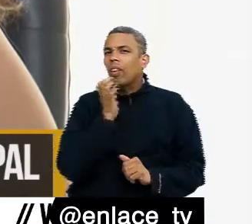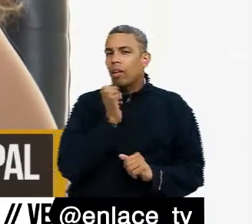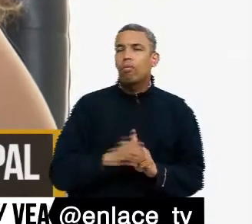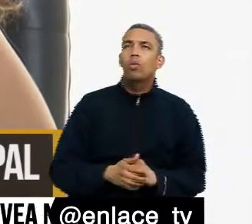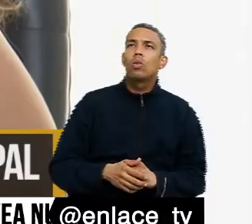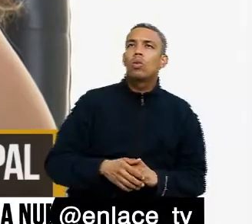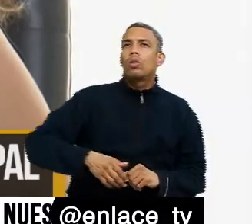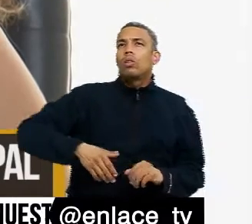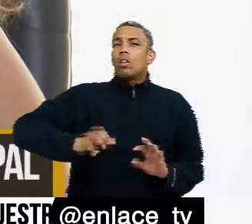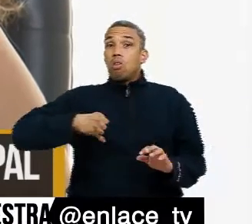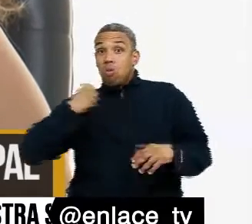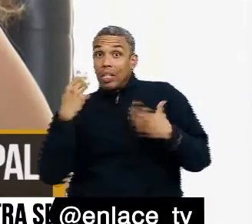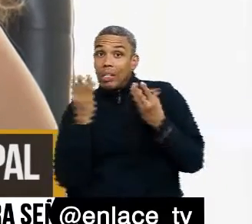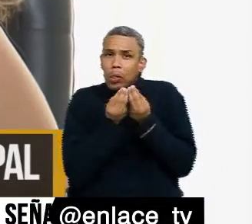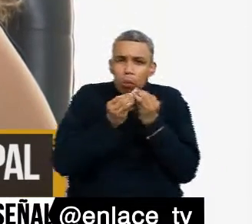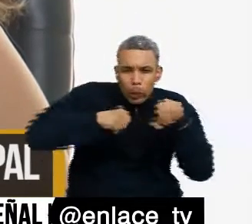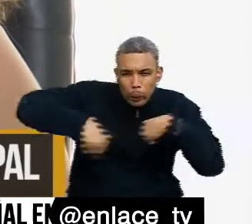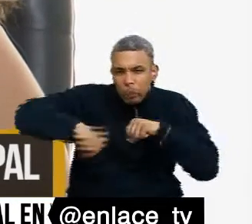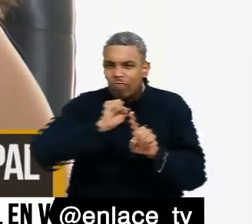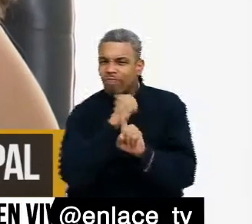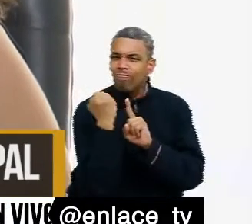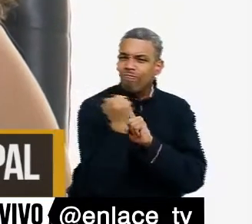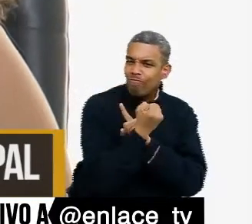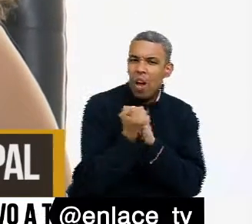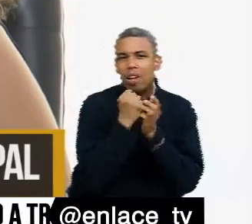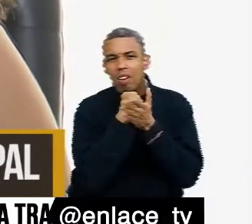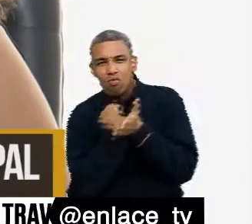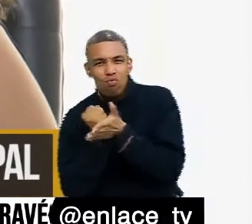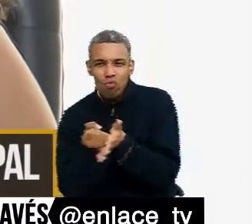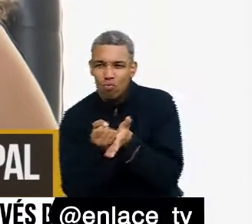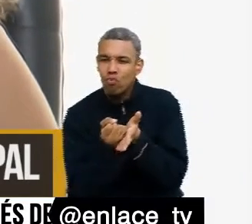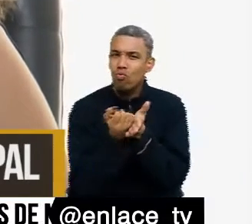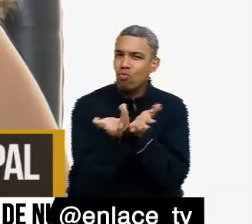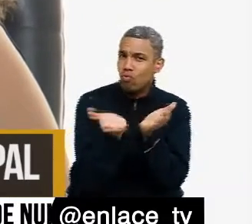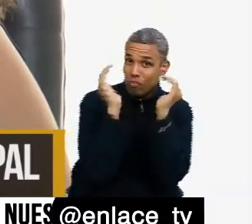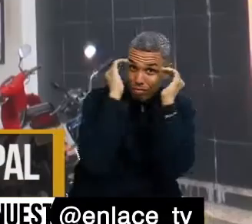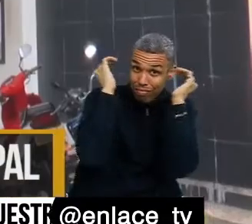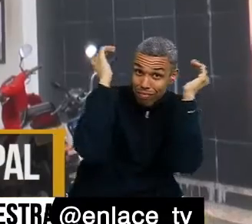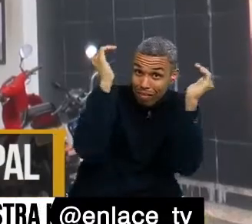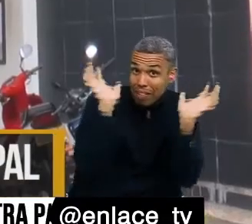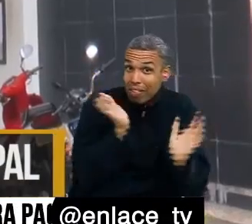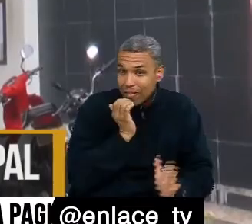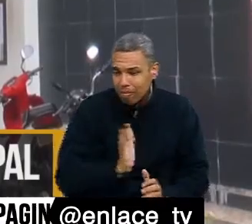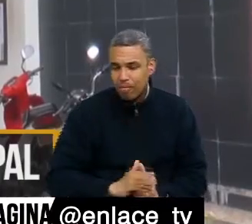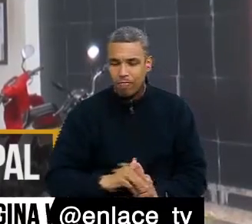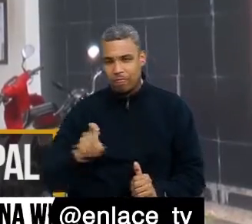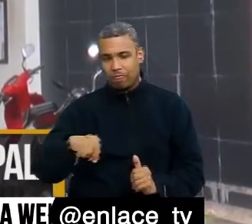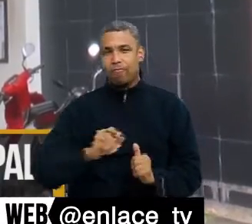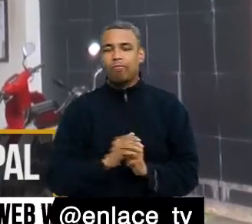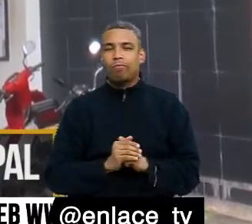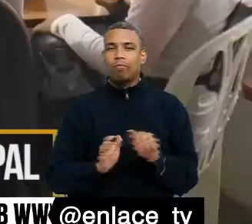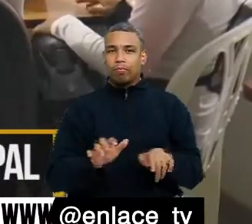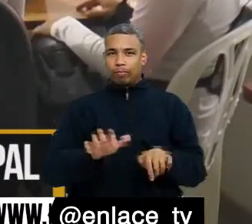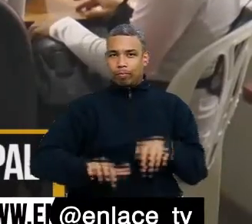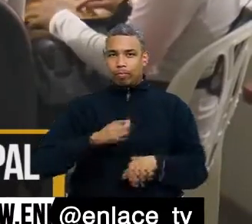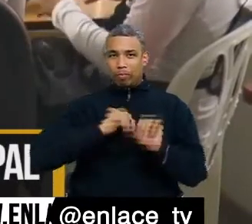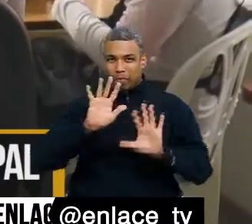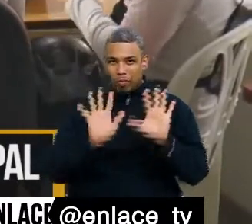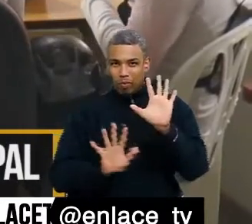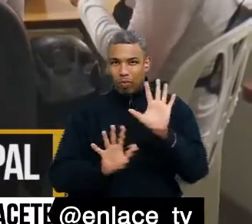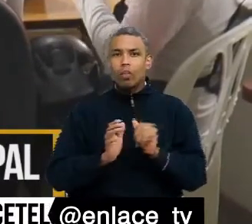social, cultural o académicas que nosotros vamos desarrollando acá desde el programa. Recientemente la Secretaría de Desarrollo Económico y